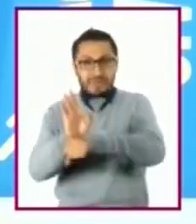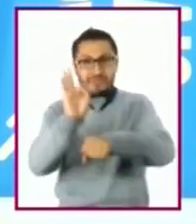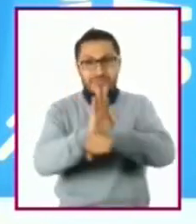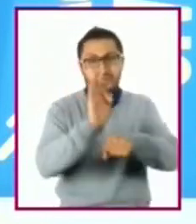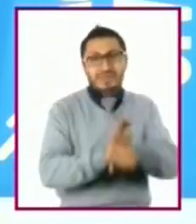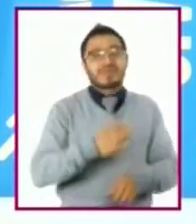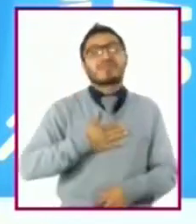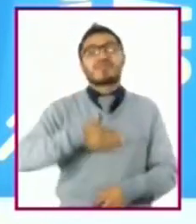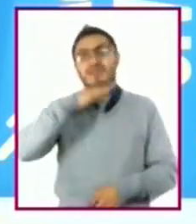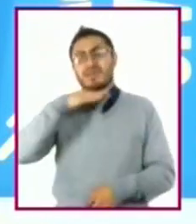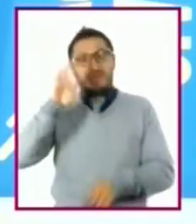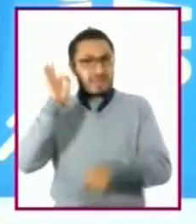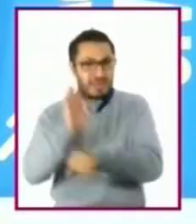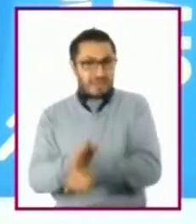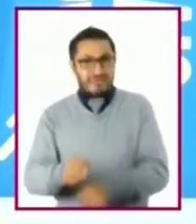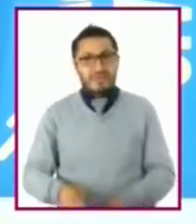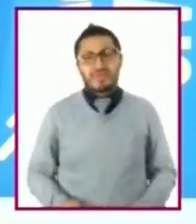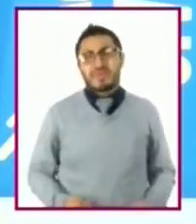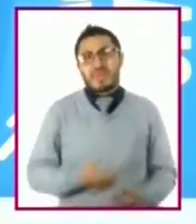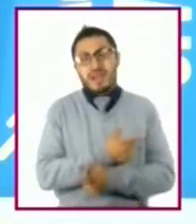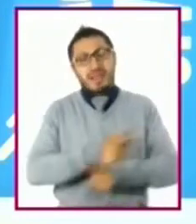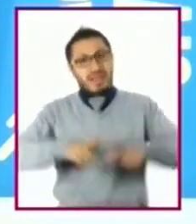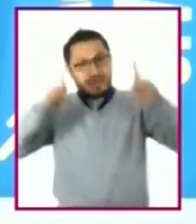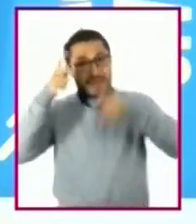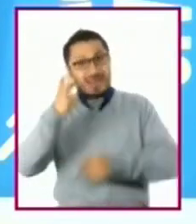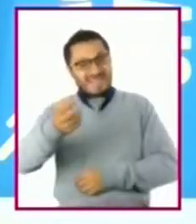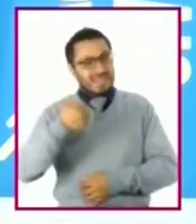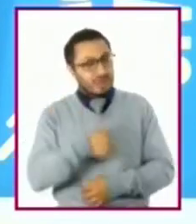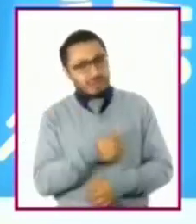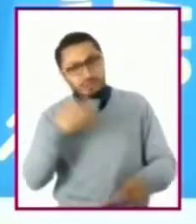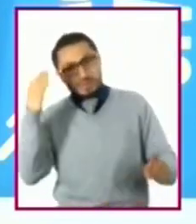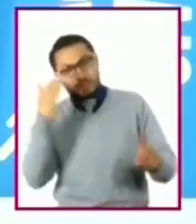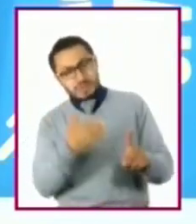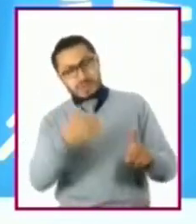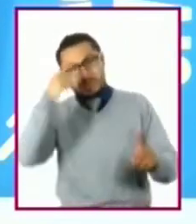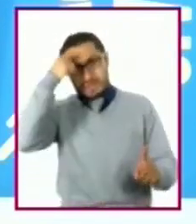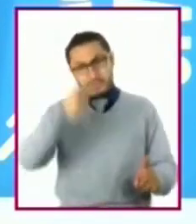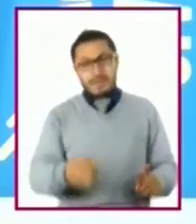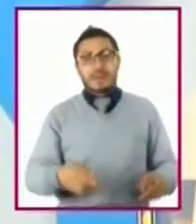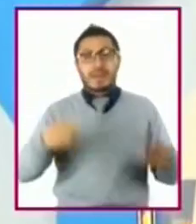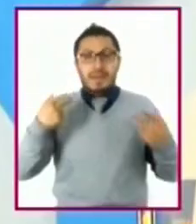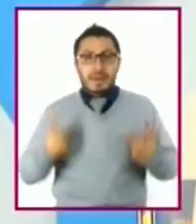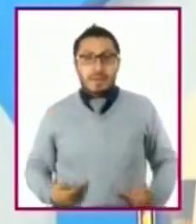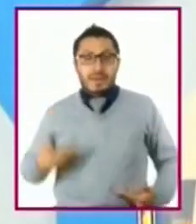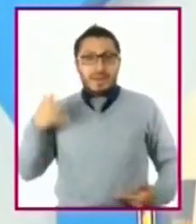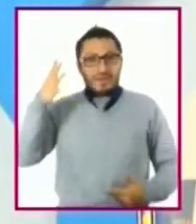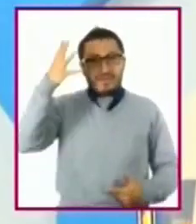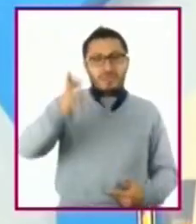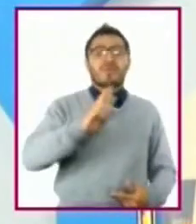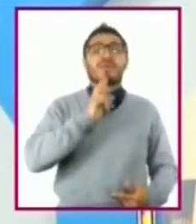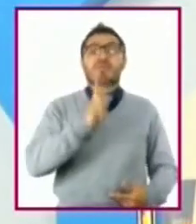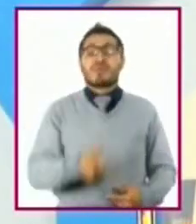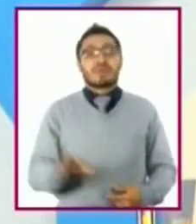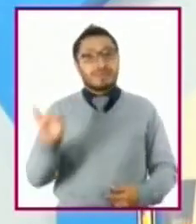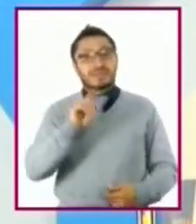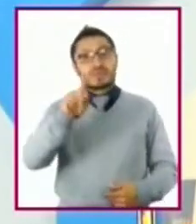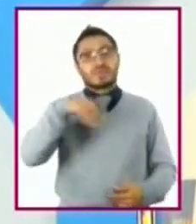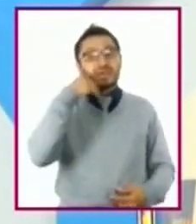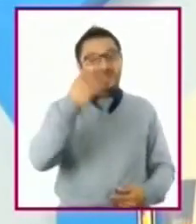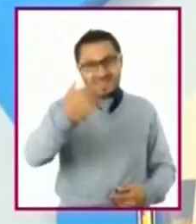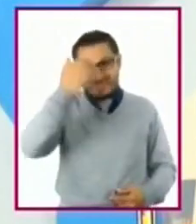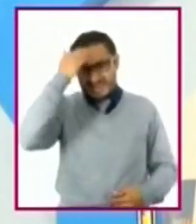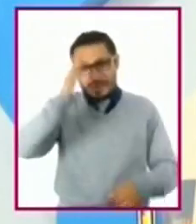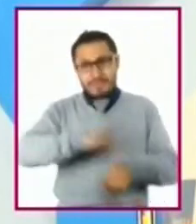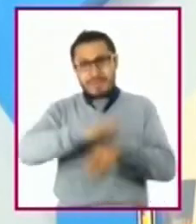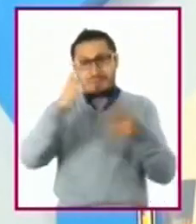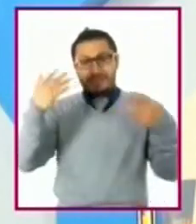Ese es el desafío que tenemos como personas éticas para el mejor futuro de la humanidad. Si te interesa conocer más acerca de las